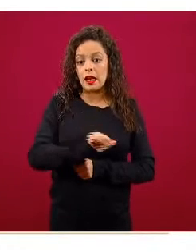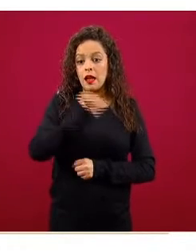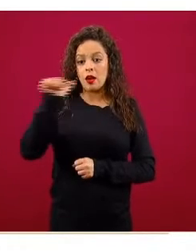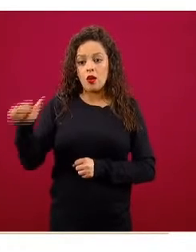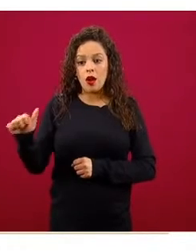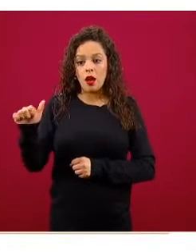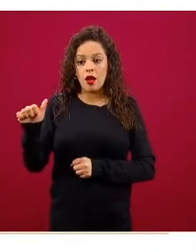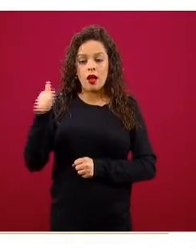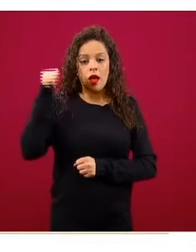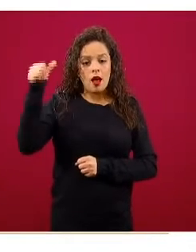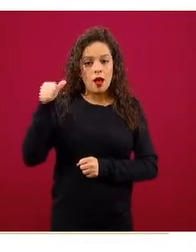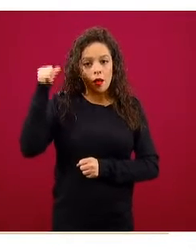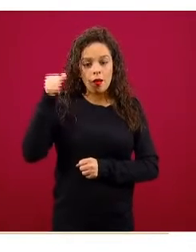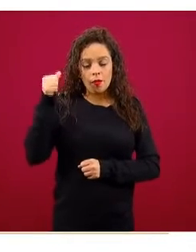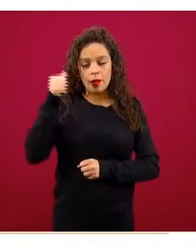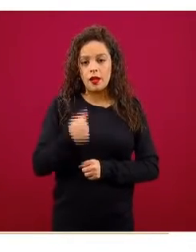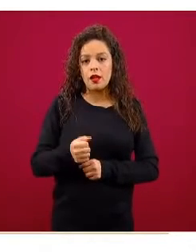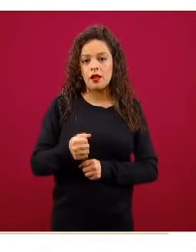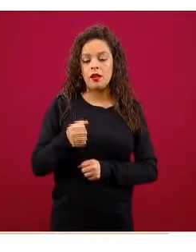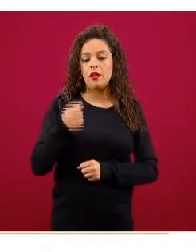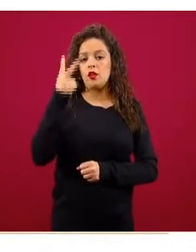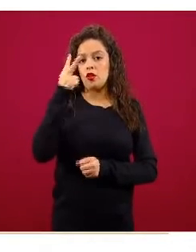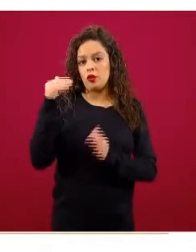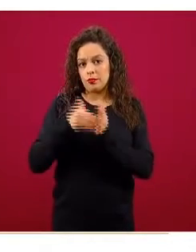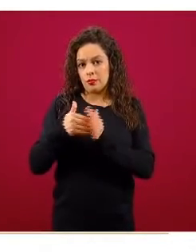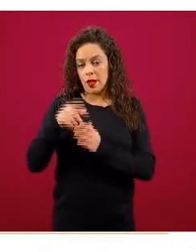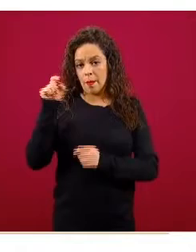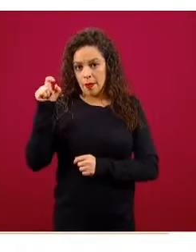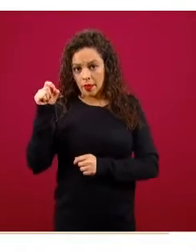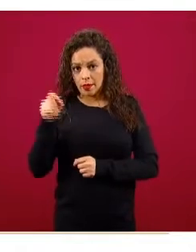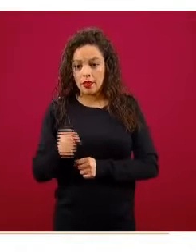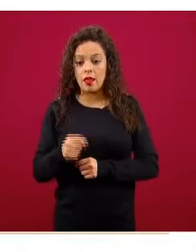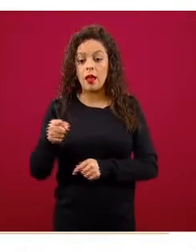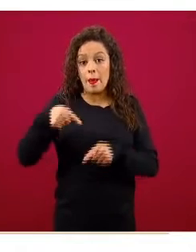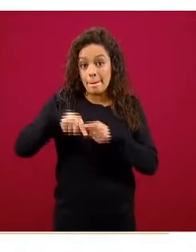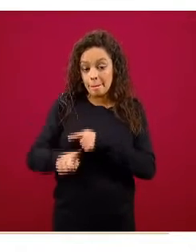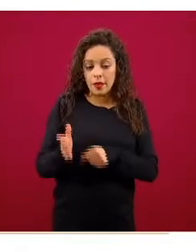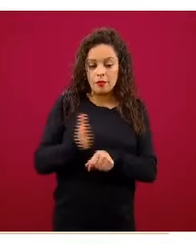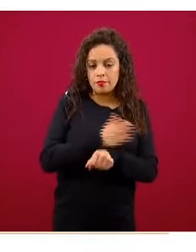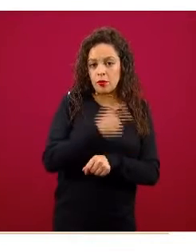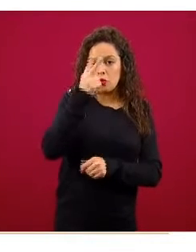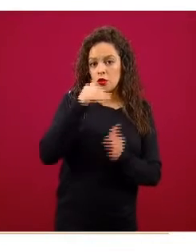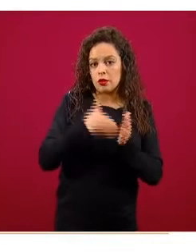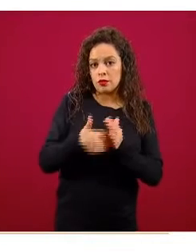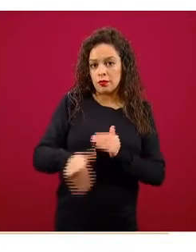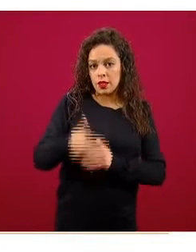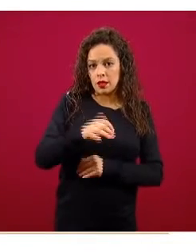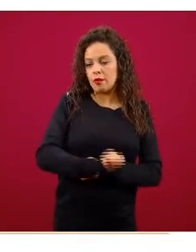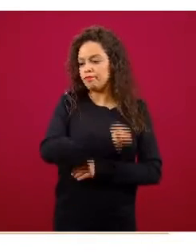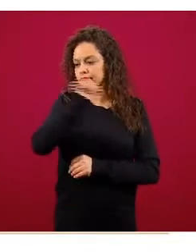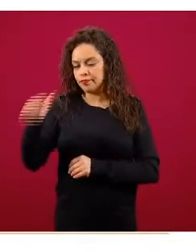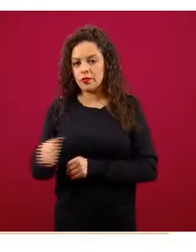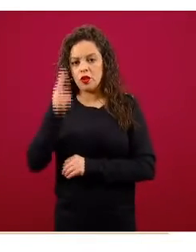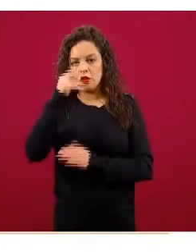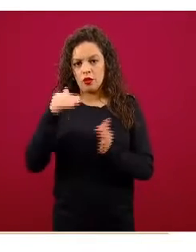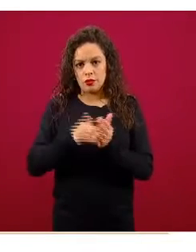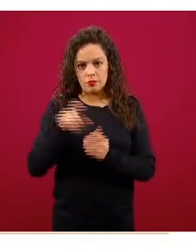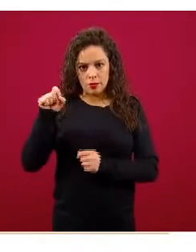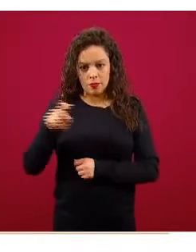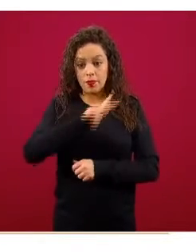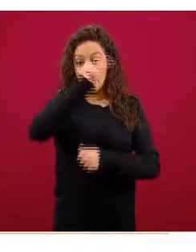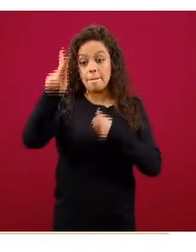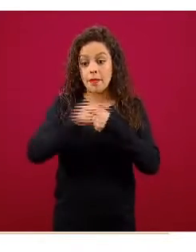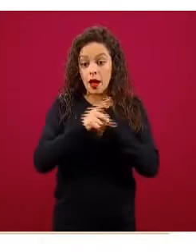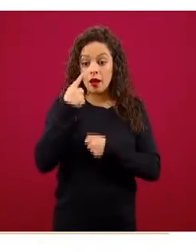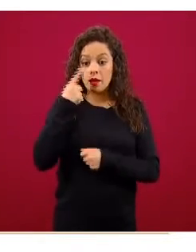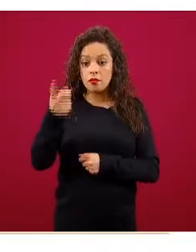2020. Esto es lo que hay para todo el país, esto es lo que hay en la Ciudad de México. País, Ciudad de México, país, Ciudad de